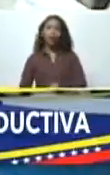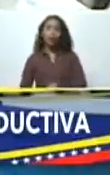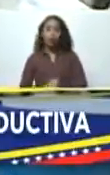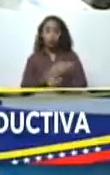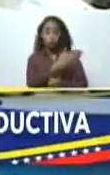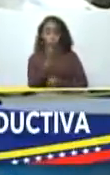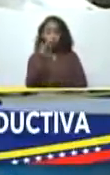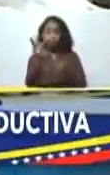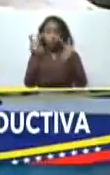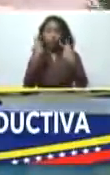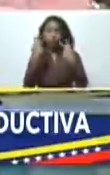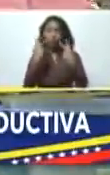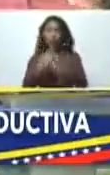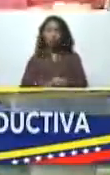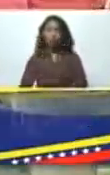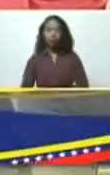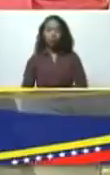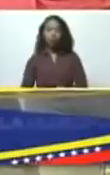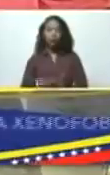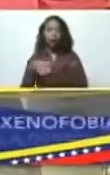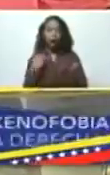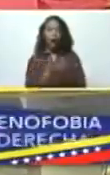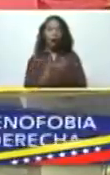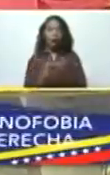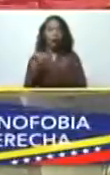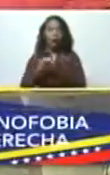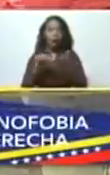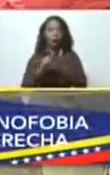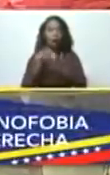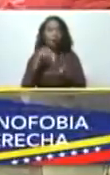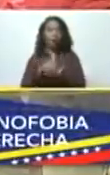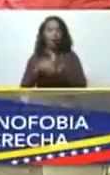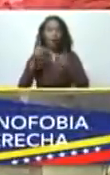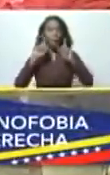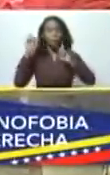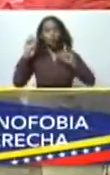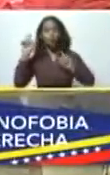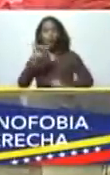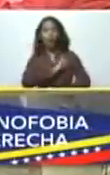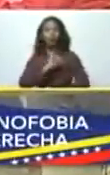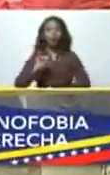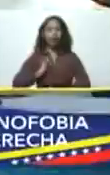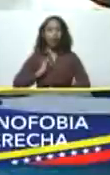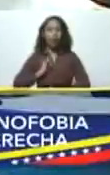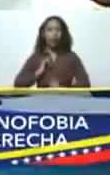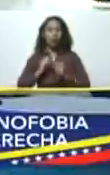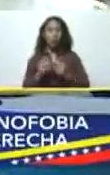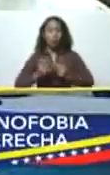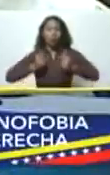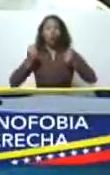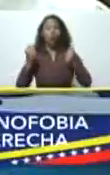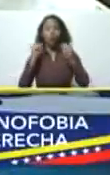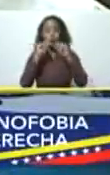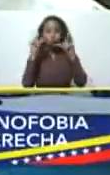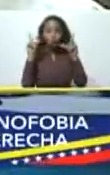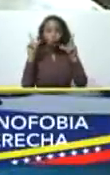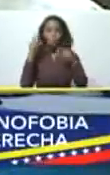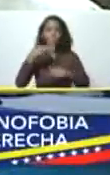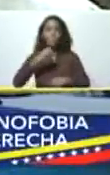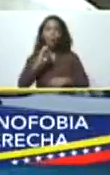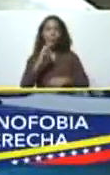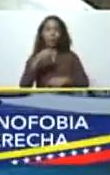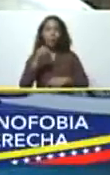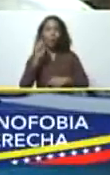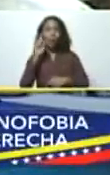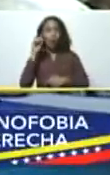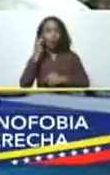veas hasta dónde llega la música en la identidad. Se le despierta en los genes, Pepe, se le